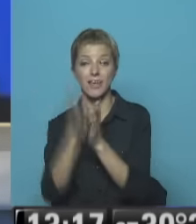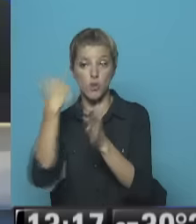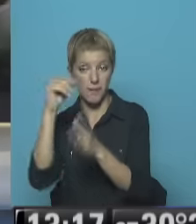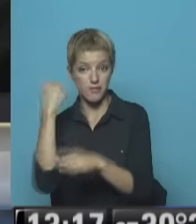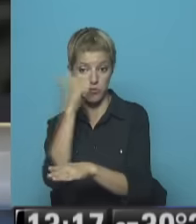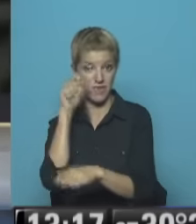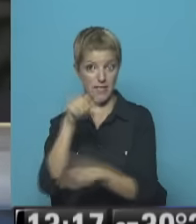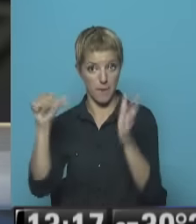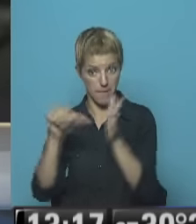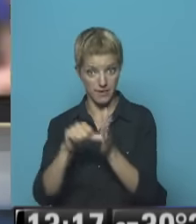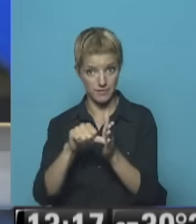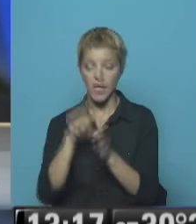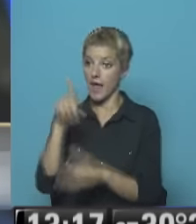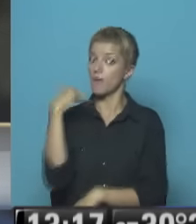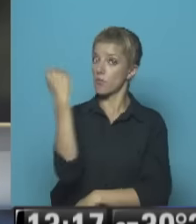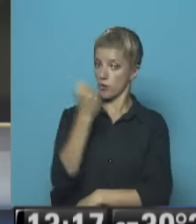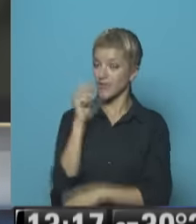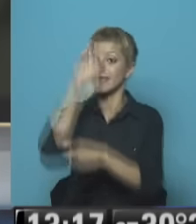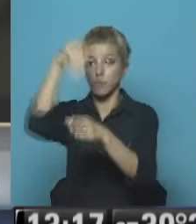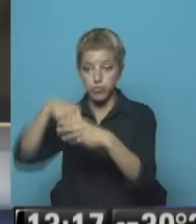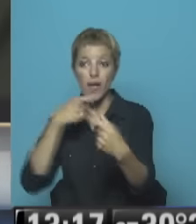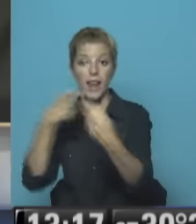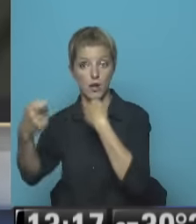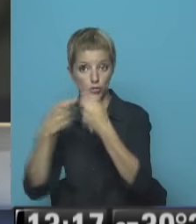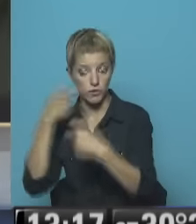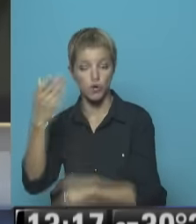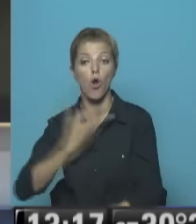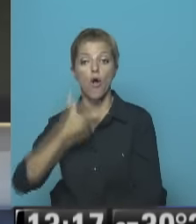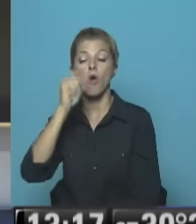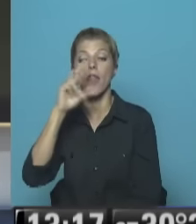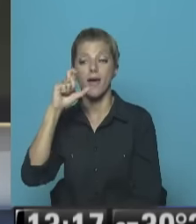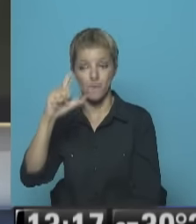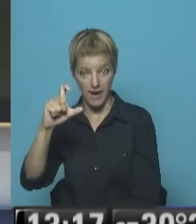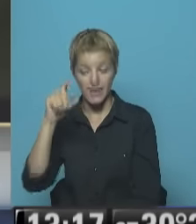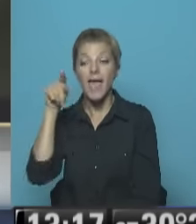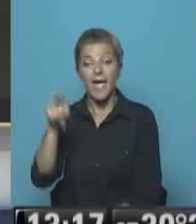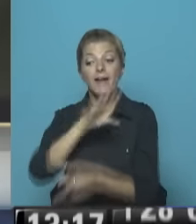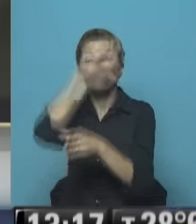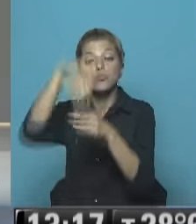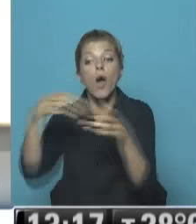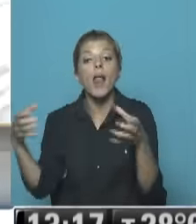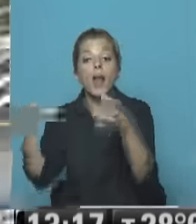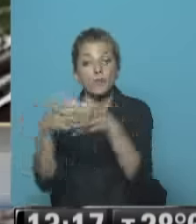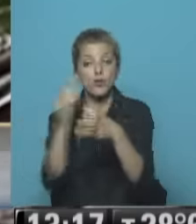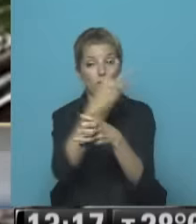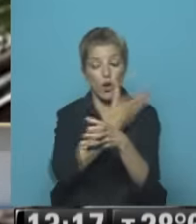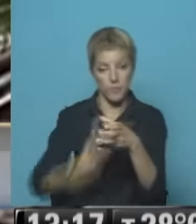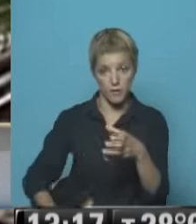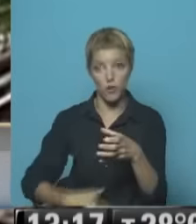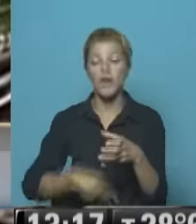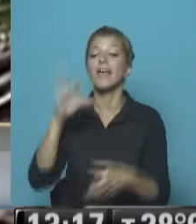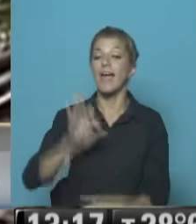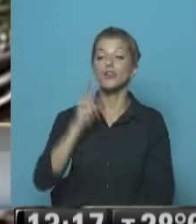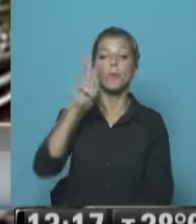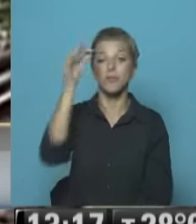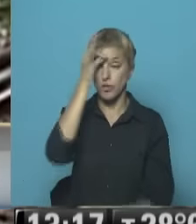ha sido una figura importante en las negociaciones con las FARC. Fue él quien formó parte de la comisión del gobierno que en 2012